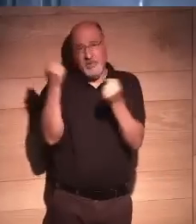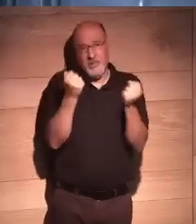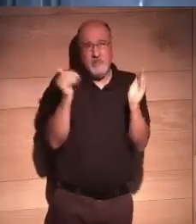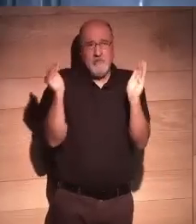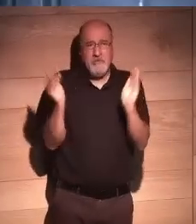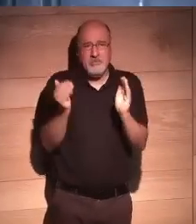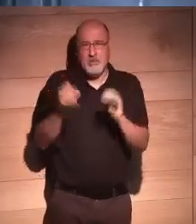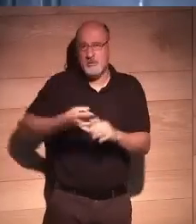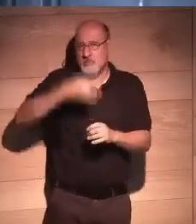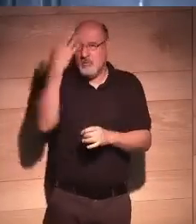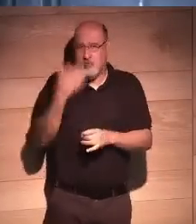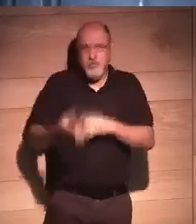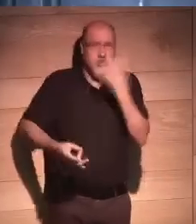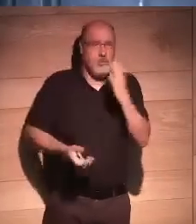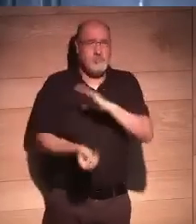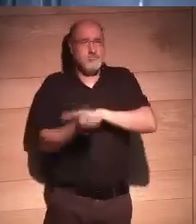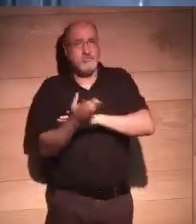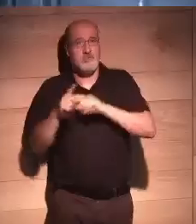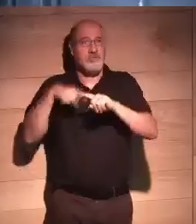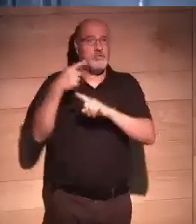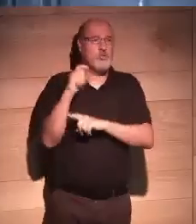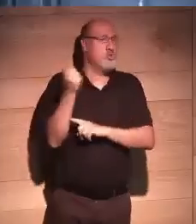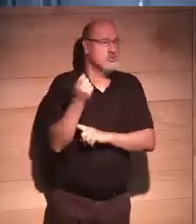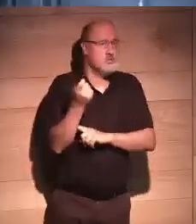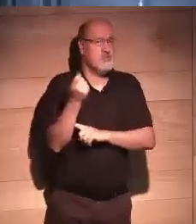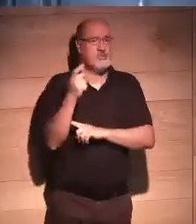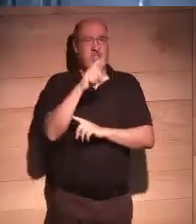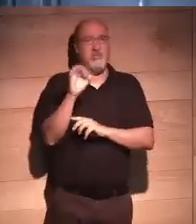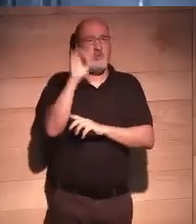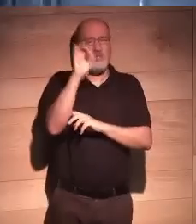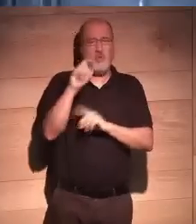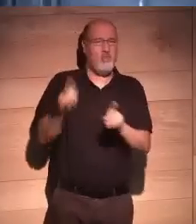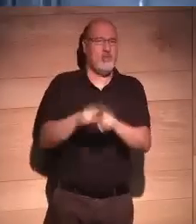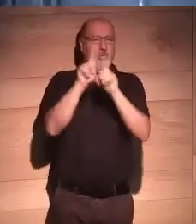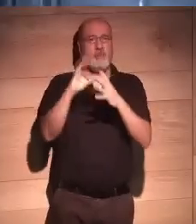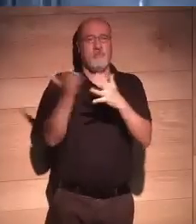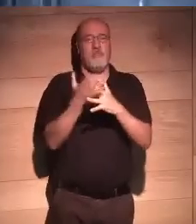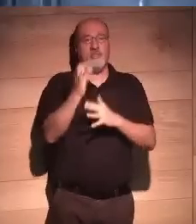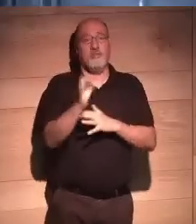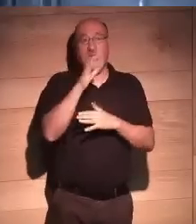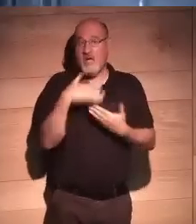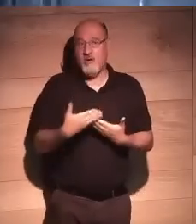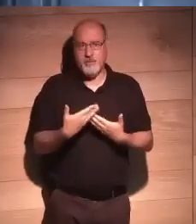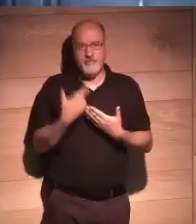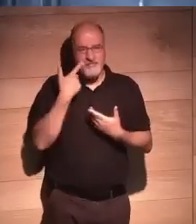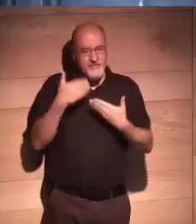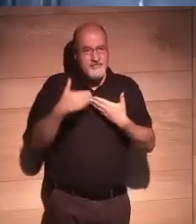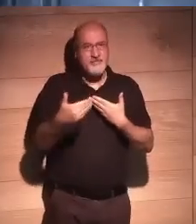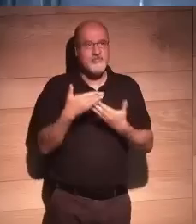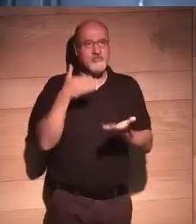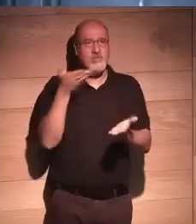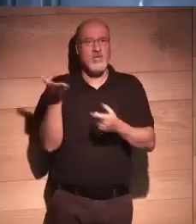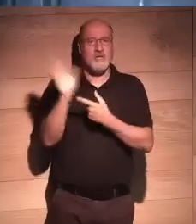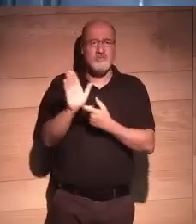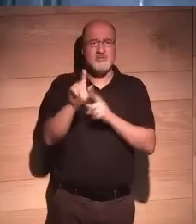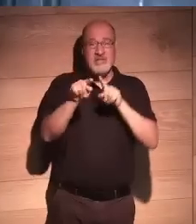pensar, vamos a hacer esto y luego igual no lo conseguimos al 100%, pero conseguimos un 50%. En cambio ahora la televisión piensa mucho en, esto no lo